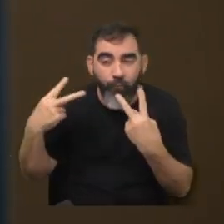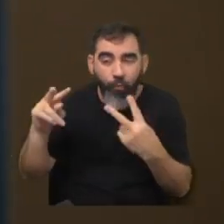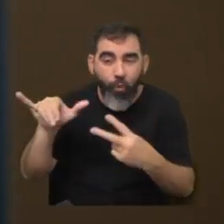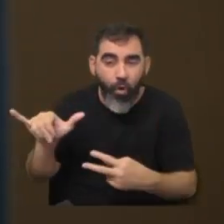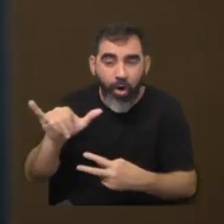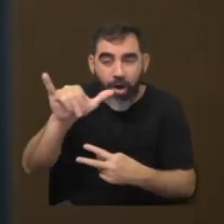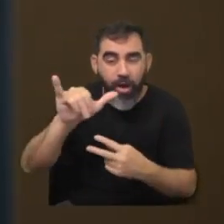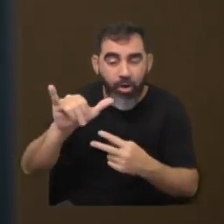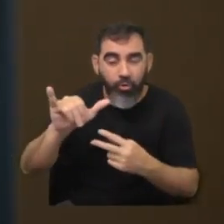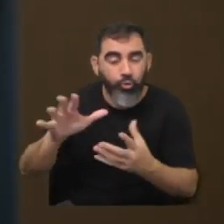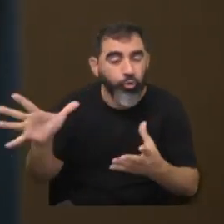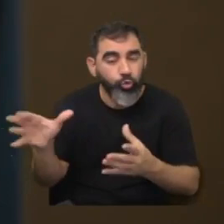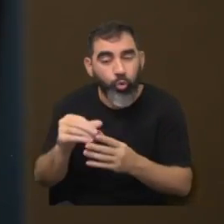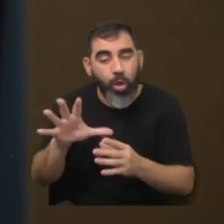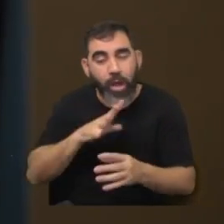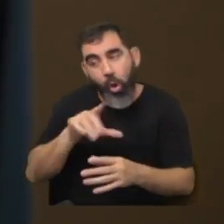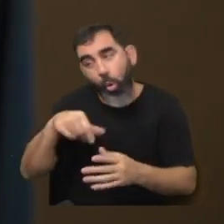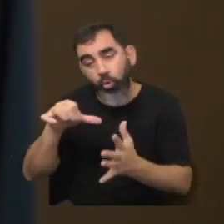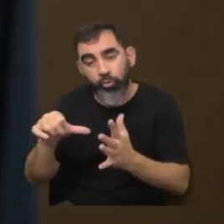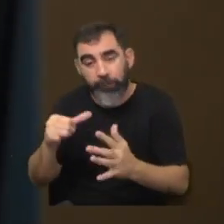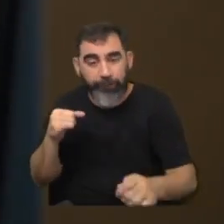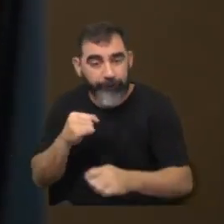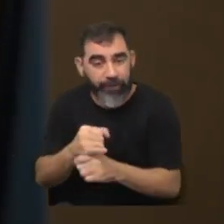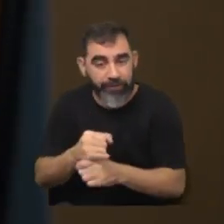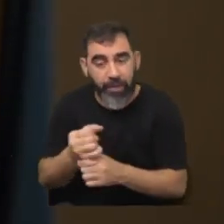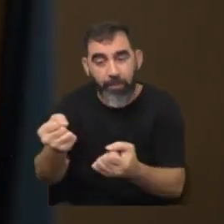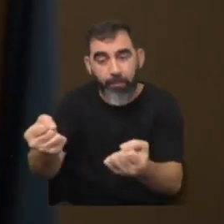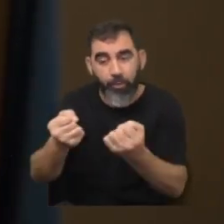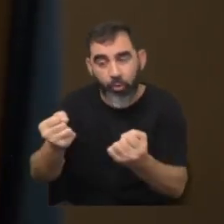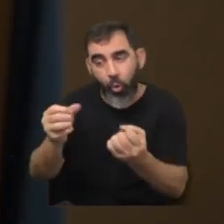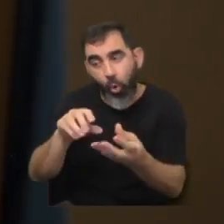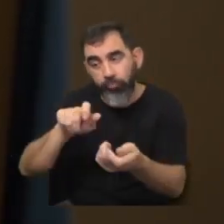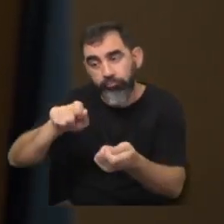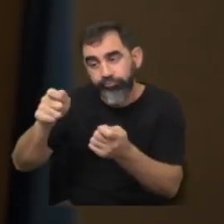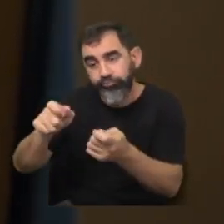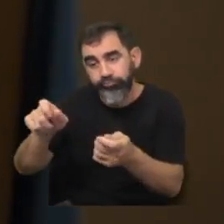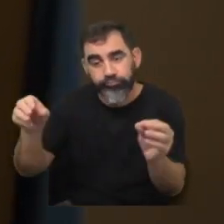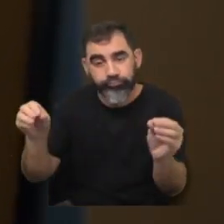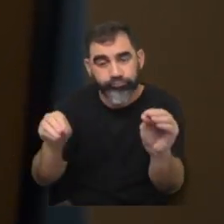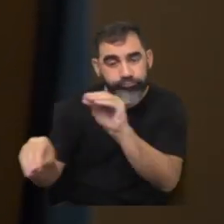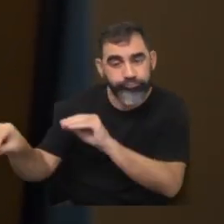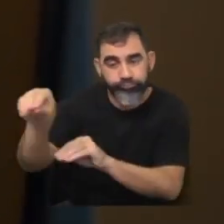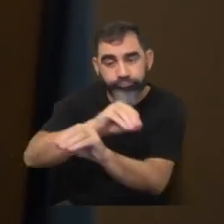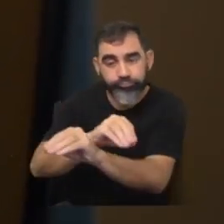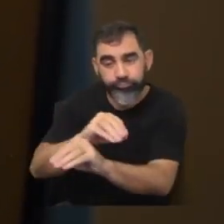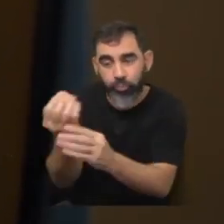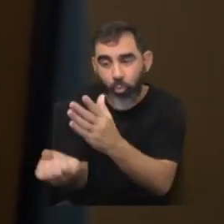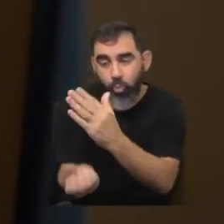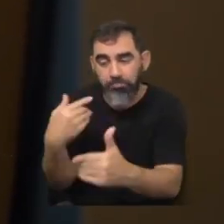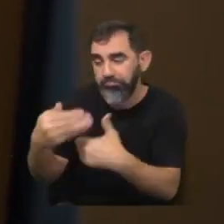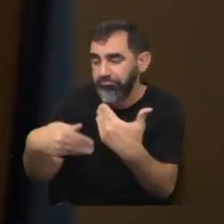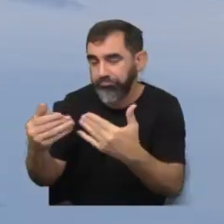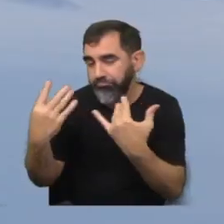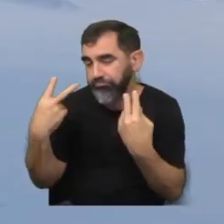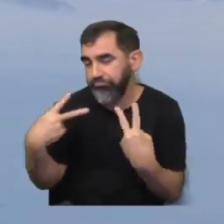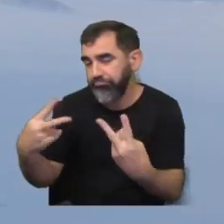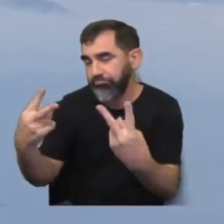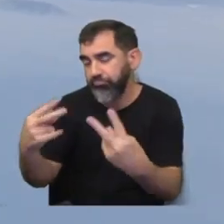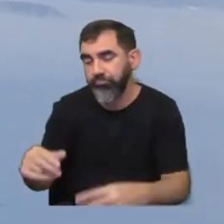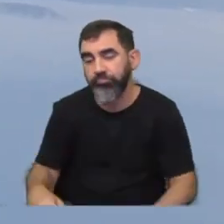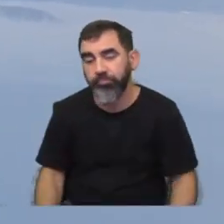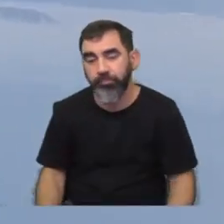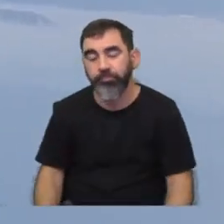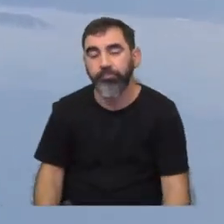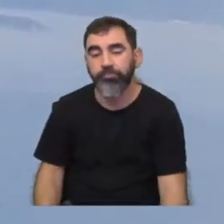navegación, todos tienen un backup y ante una falla el piloto va a poder switchar sistemas y proseguir el vuelo, por supuesto, dependiendo de